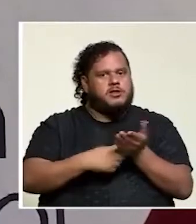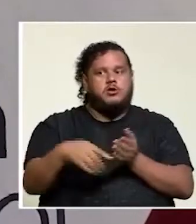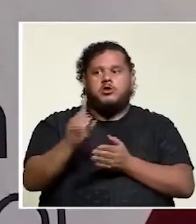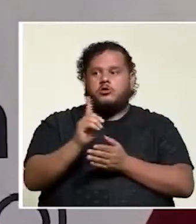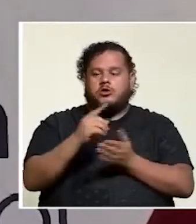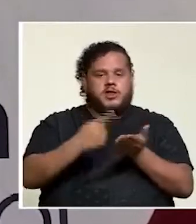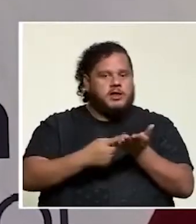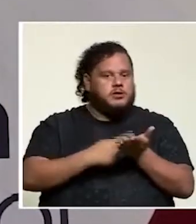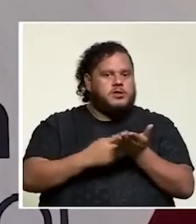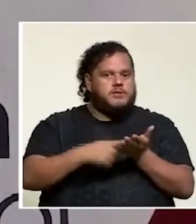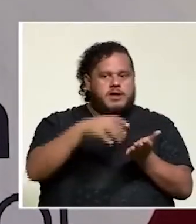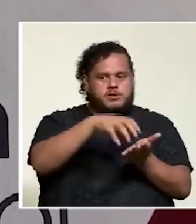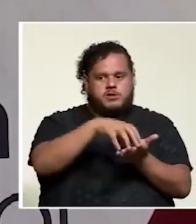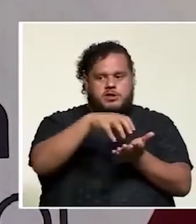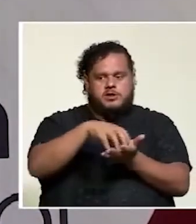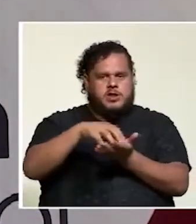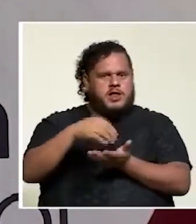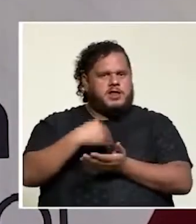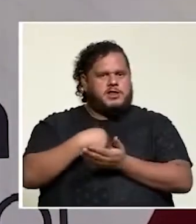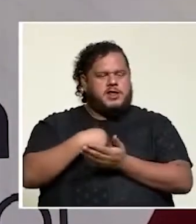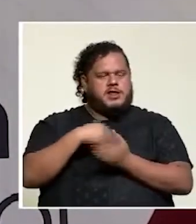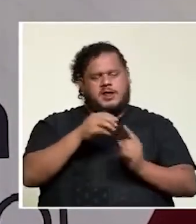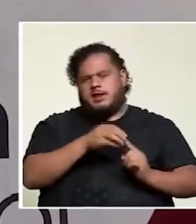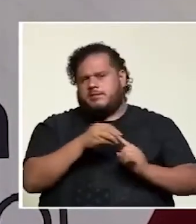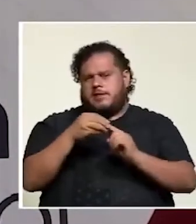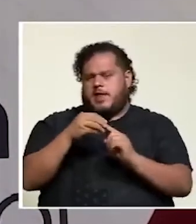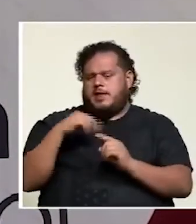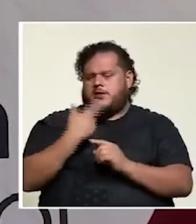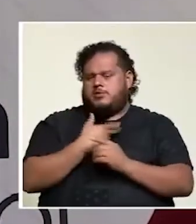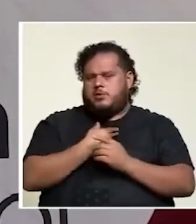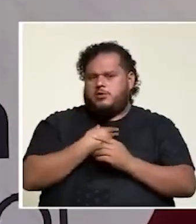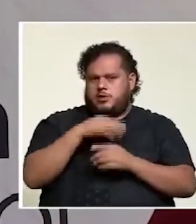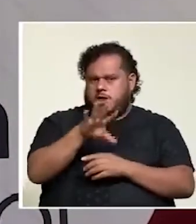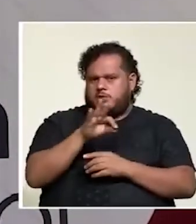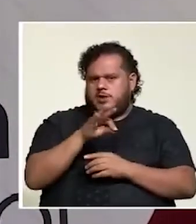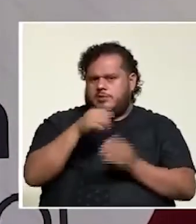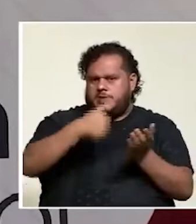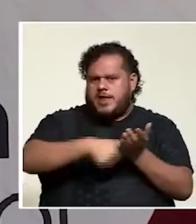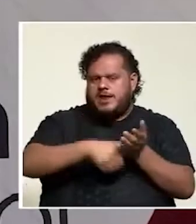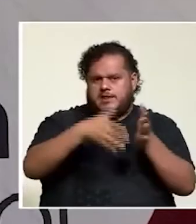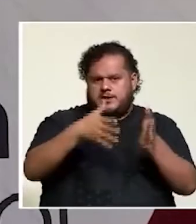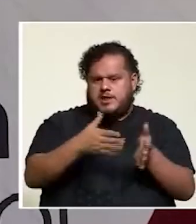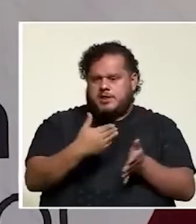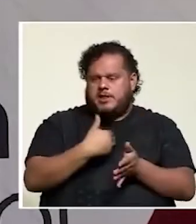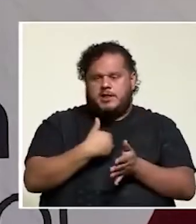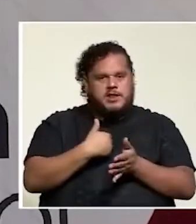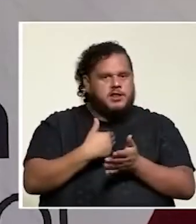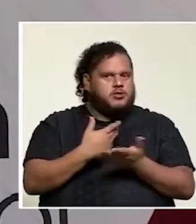los debates sectoriales tienen la particularidad de que encontramos a las candidaturas teniendo, por decirlo de alguna